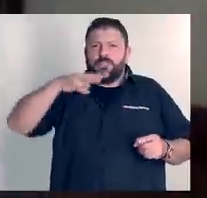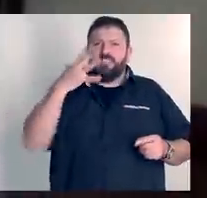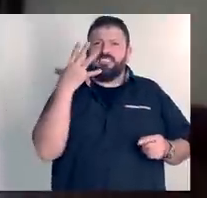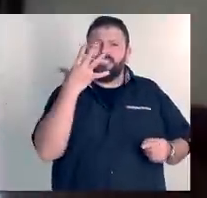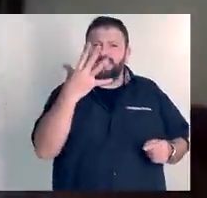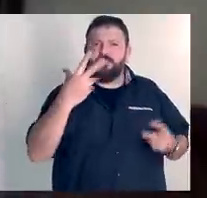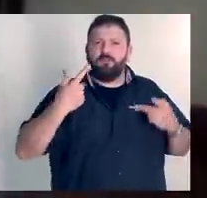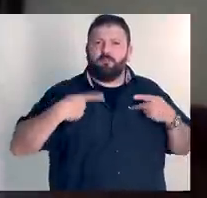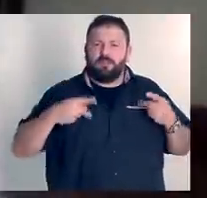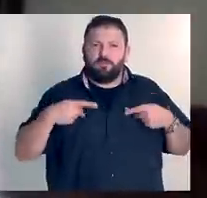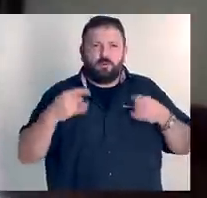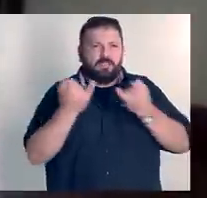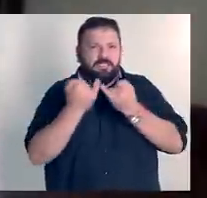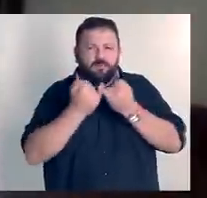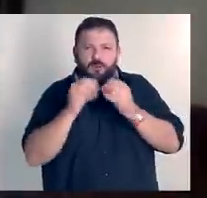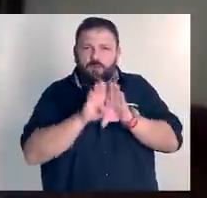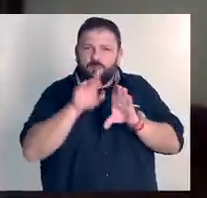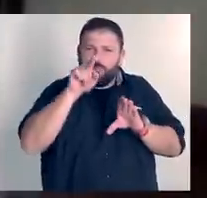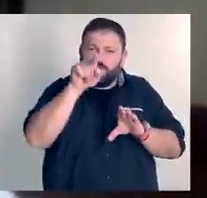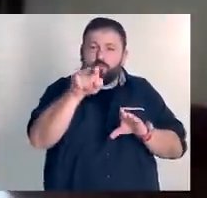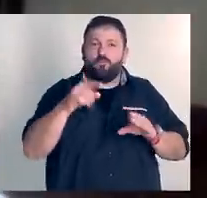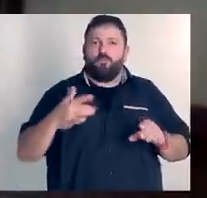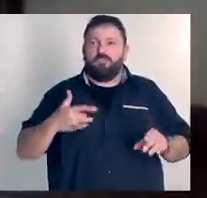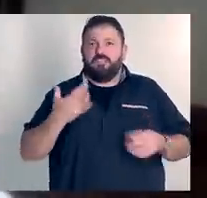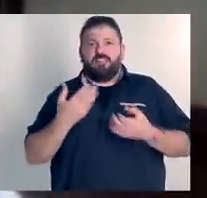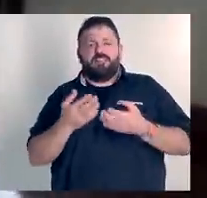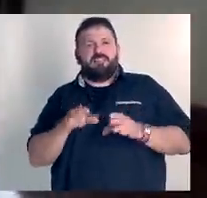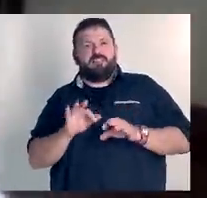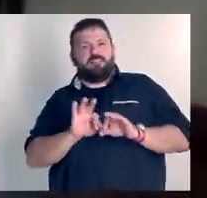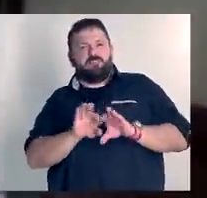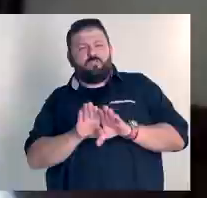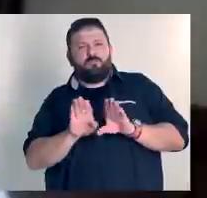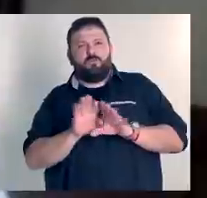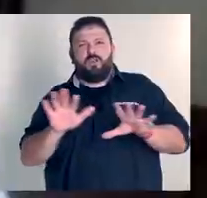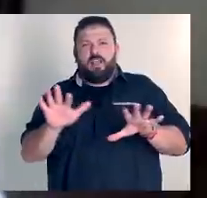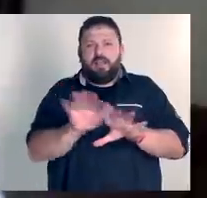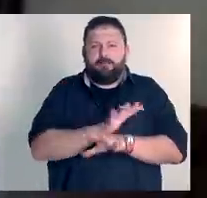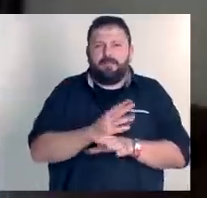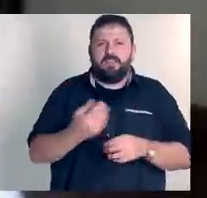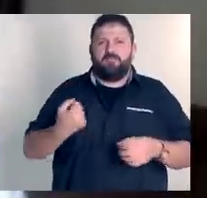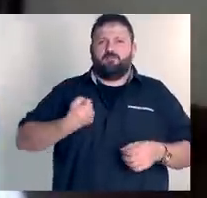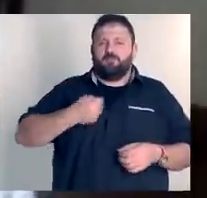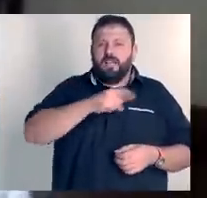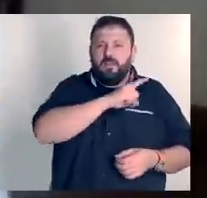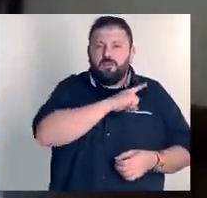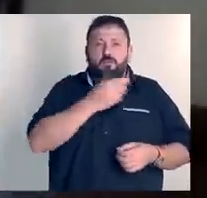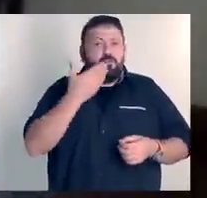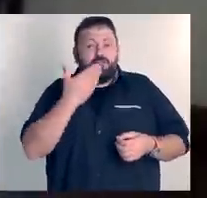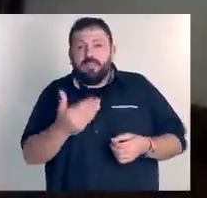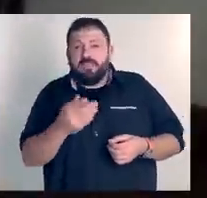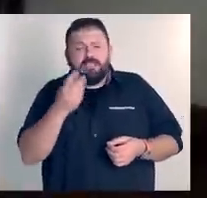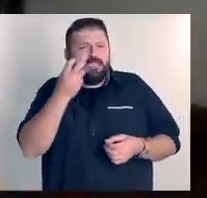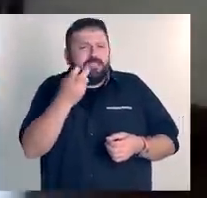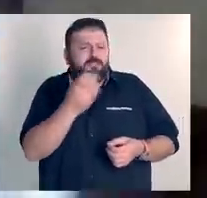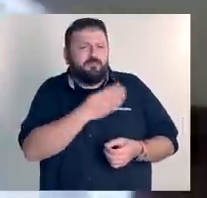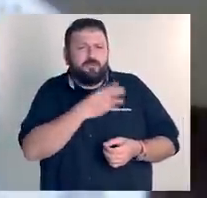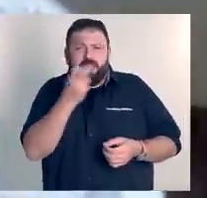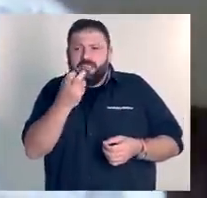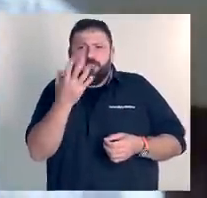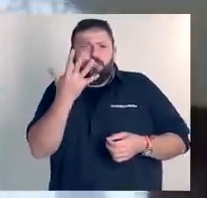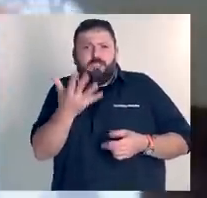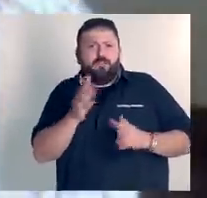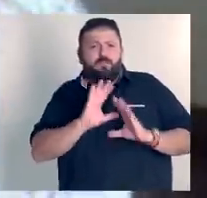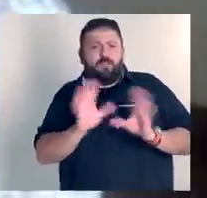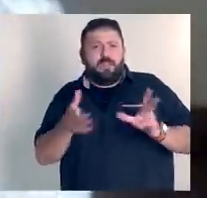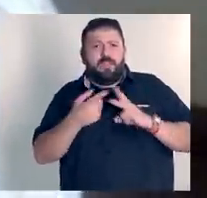tú, deseosos de transformar su salud, su economía, su estado de ánimo, de lograr los sueños. Bueno, pues con estos 5 racimos de